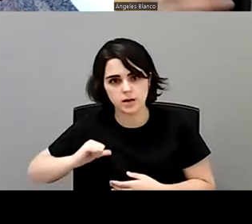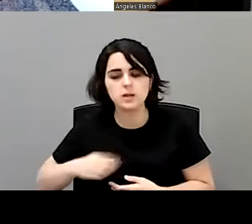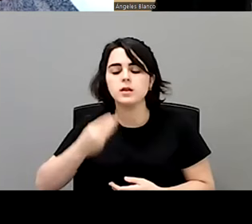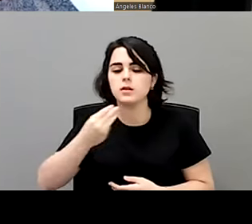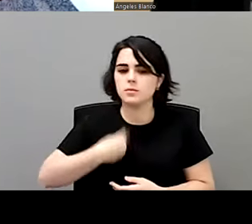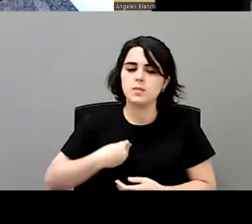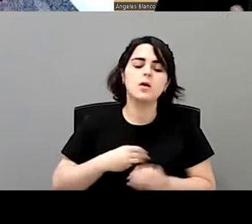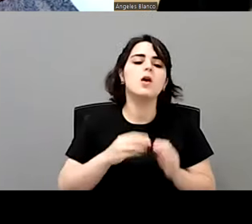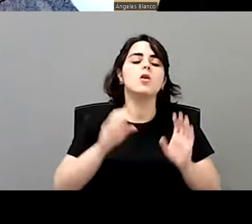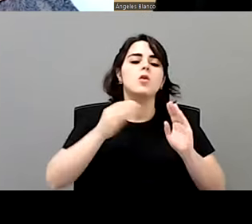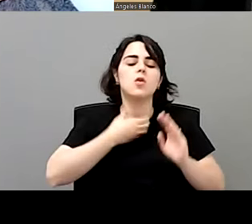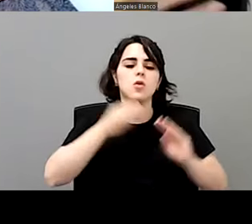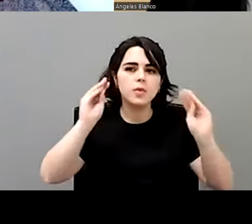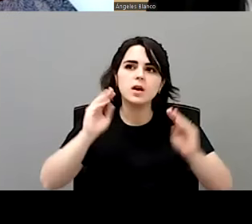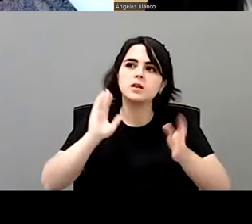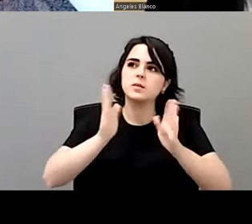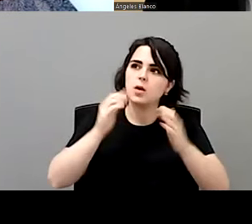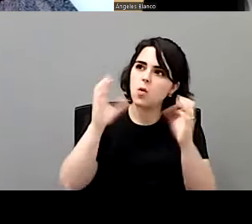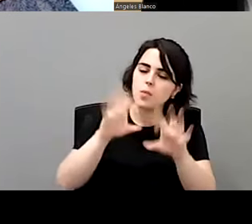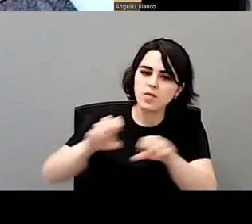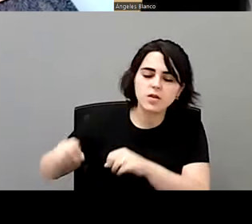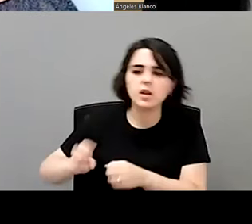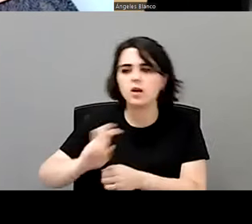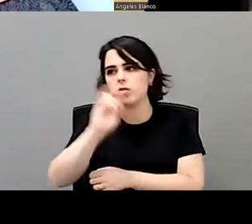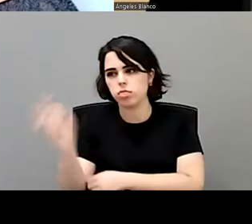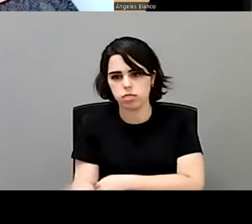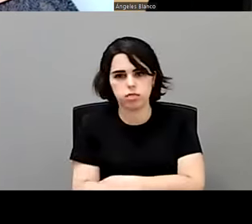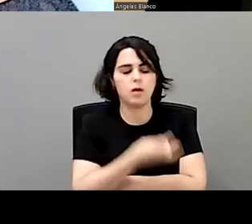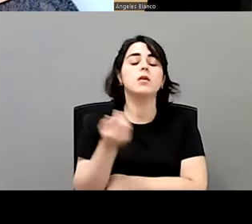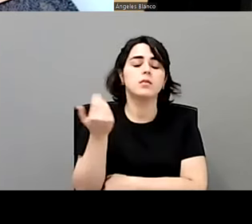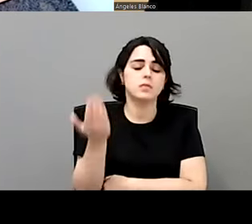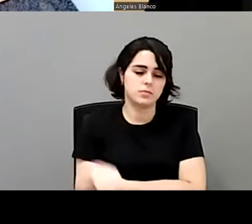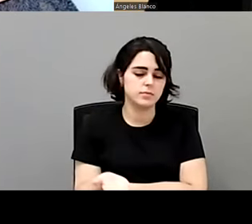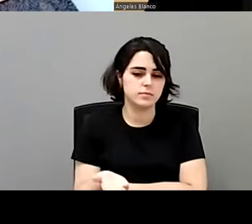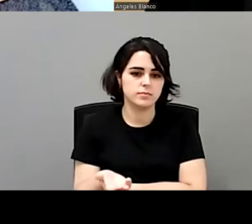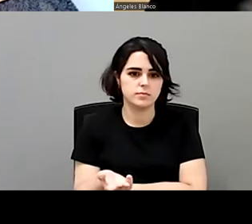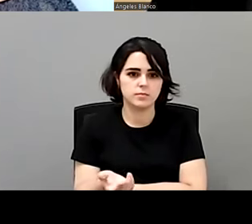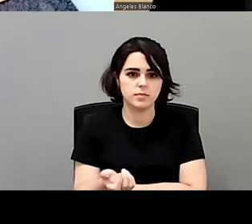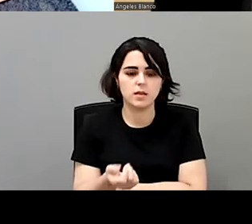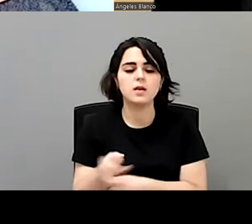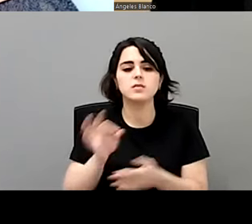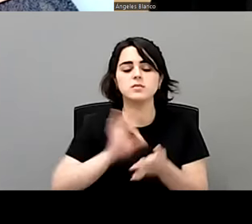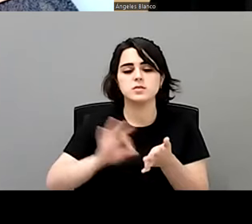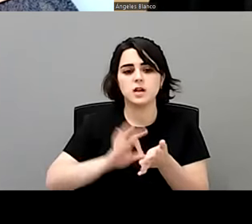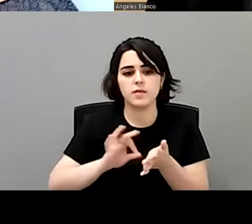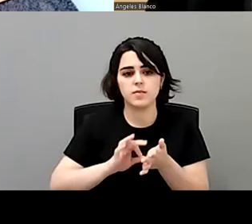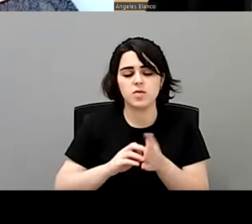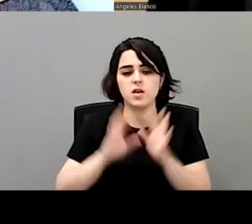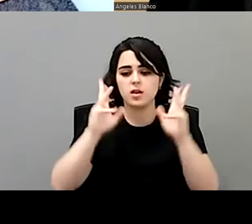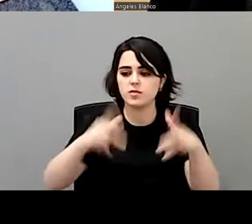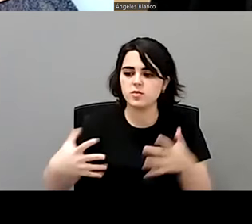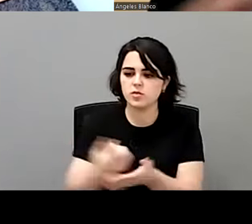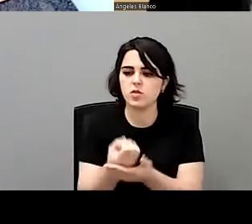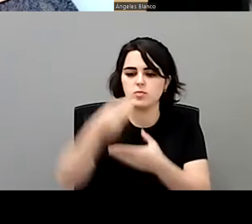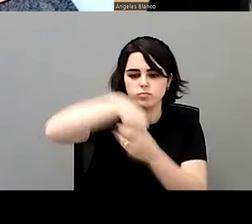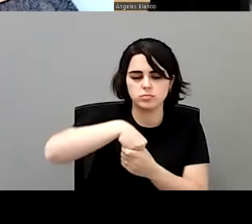con la logopedia, la terapia ocupacional, etcétera, etcétera, ¿vale? Entonces, claro, los servicios residenciales recogen todo esto.